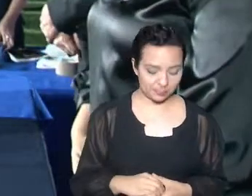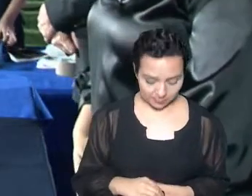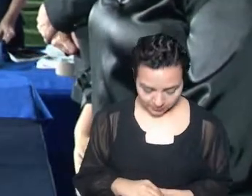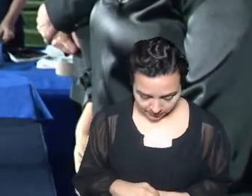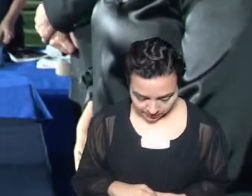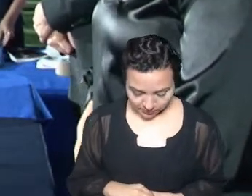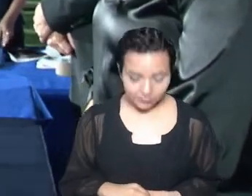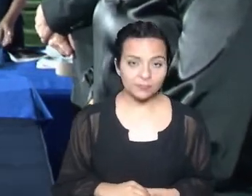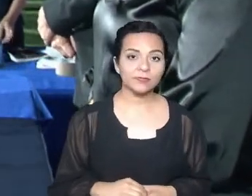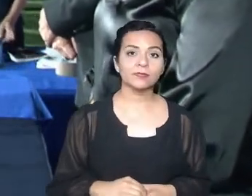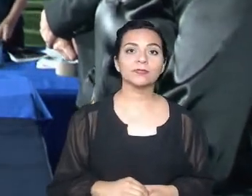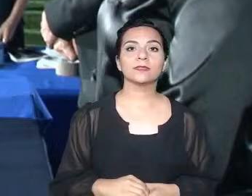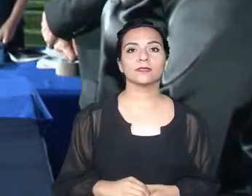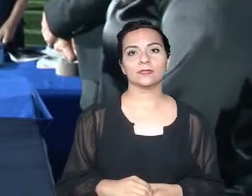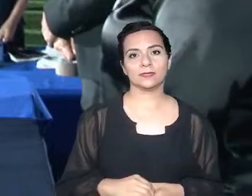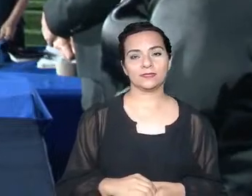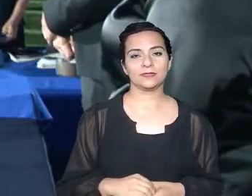Saavedra.